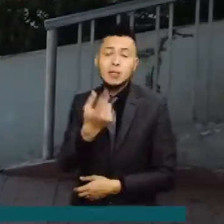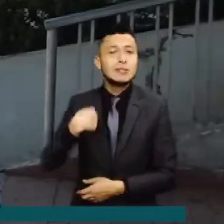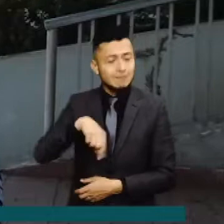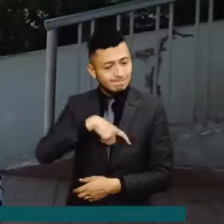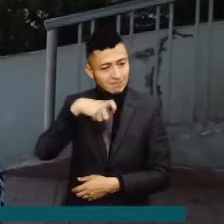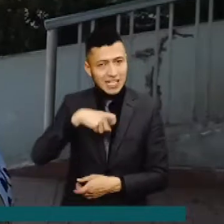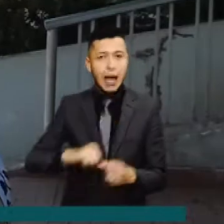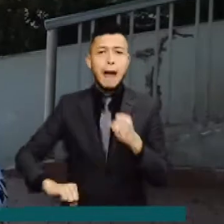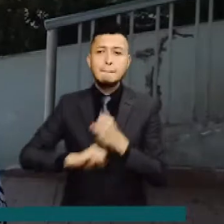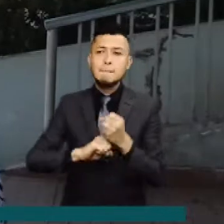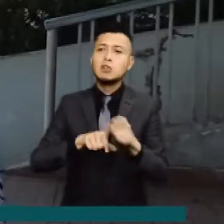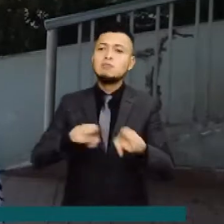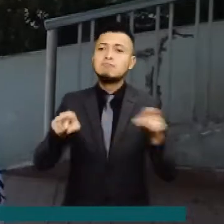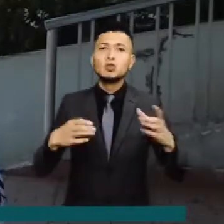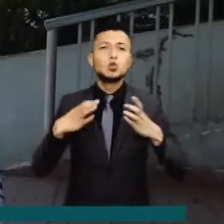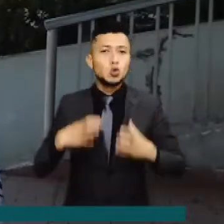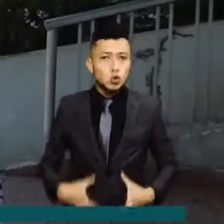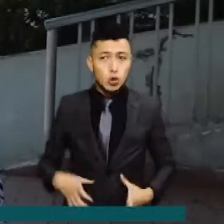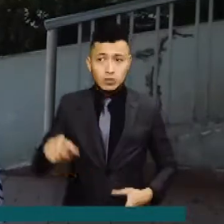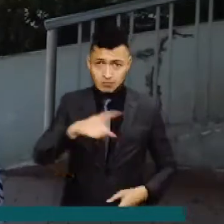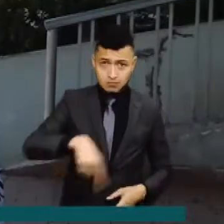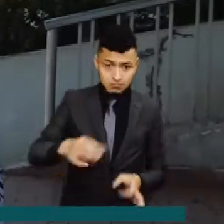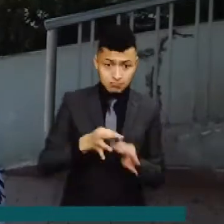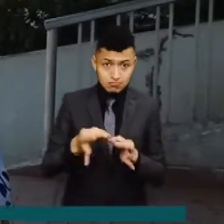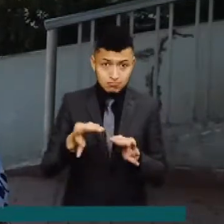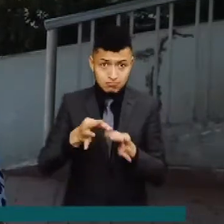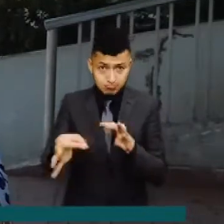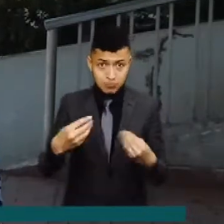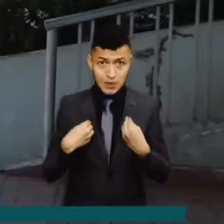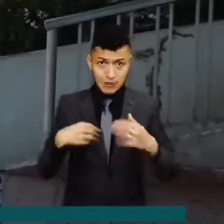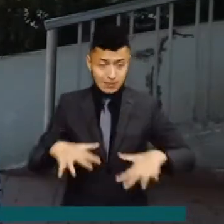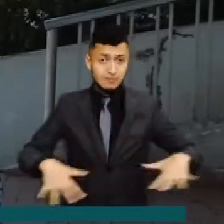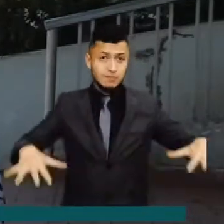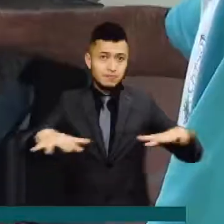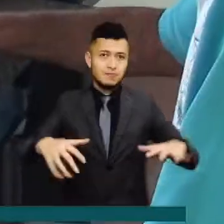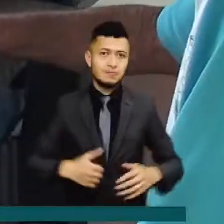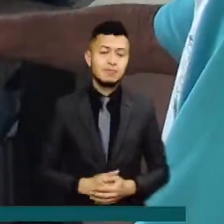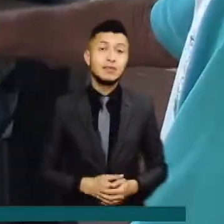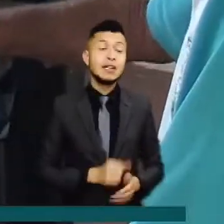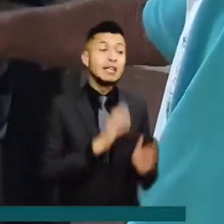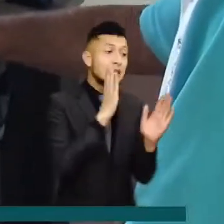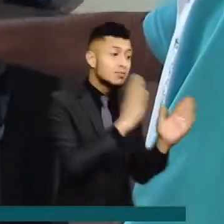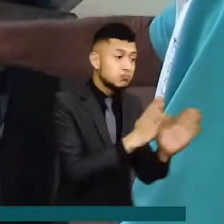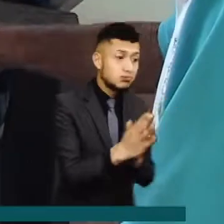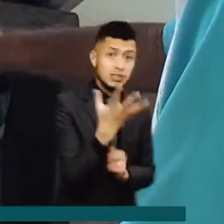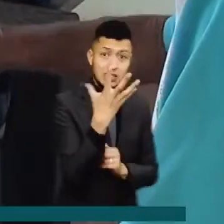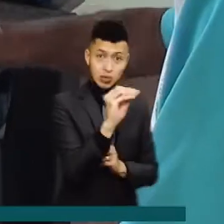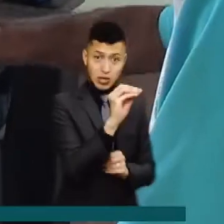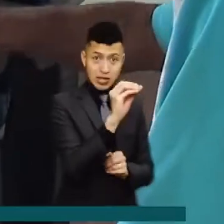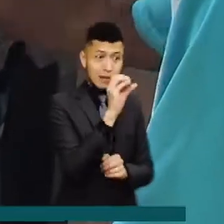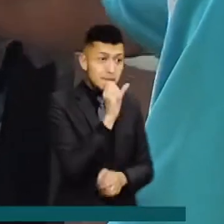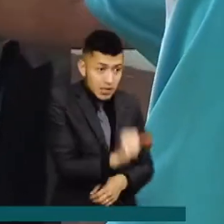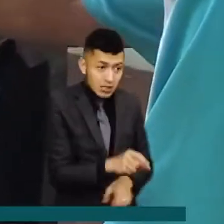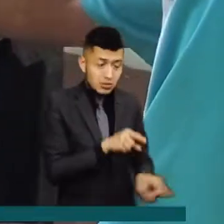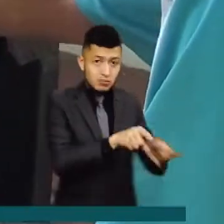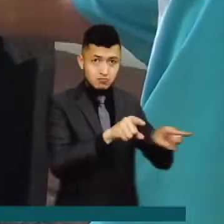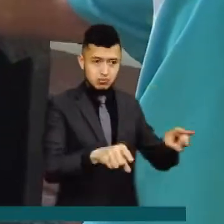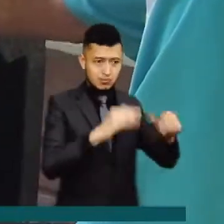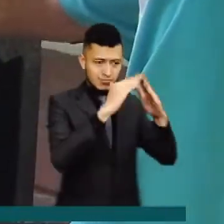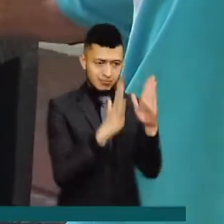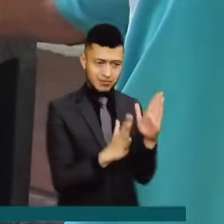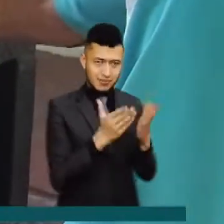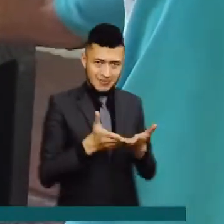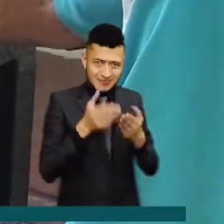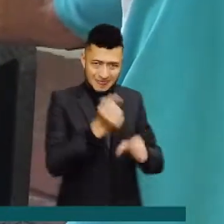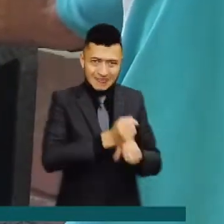muy pocos, pero necesitamos también del apoyo de cada ciudadano que está en este municipio. De los 50 beneficiarios que se atienden en la Casa del